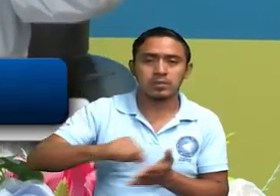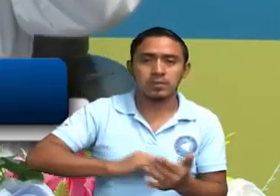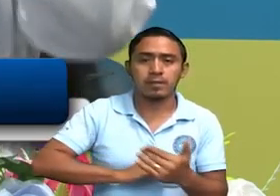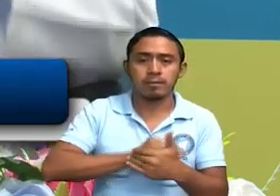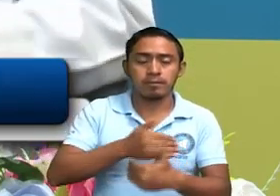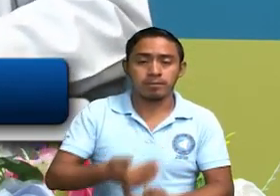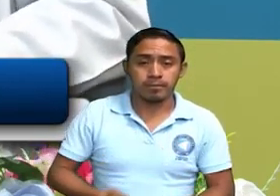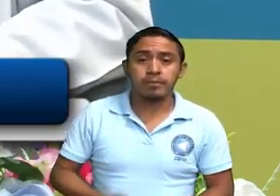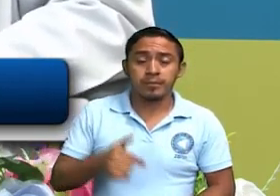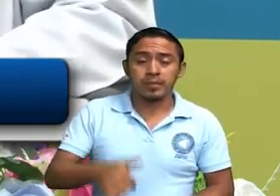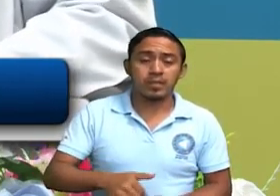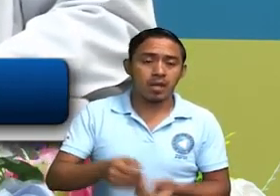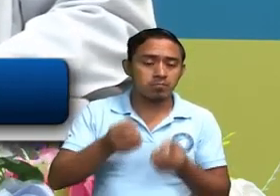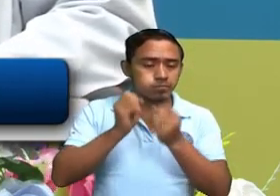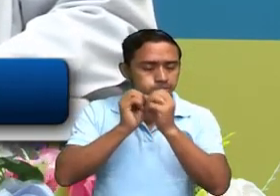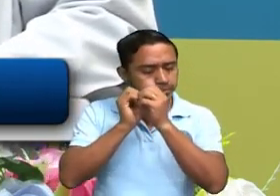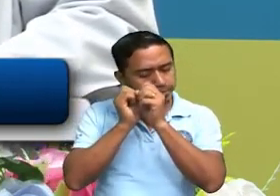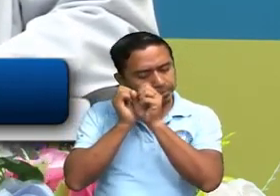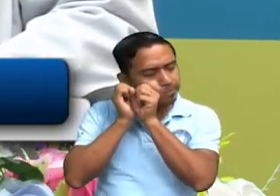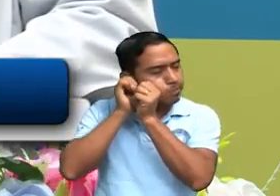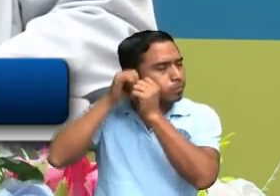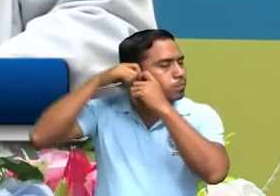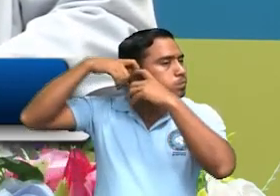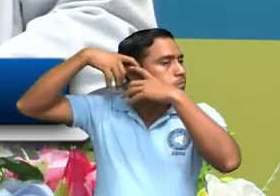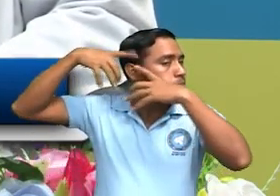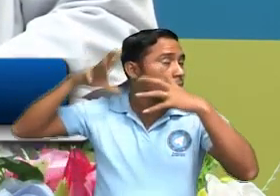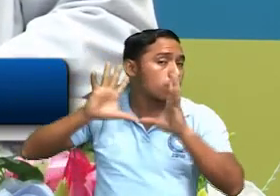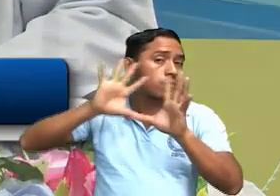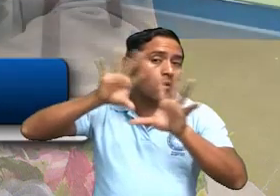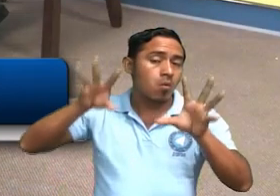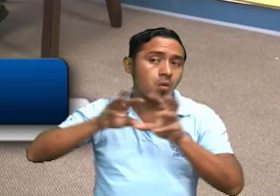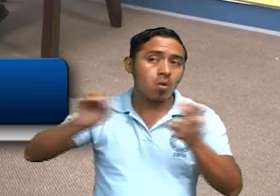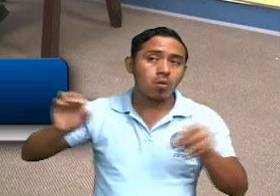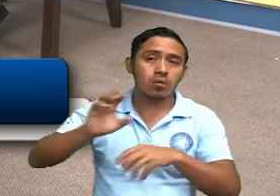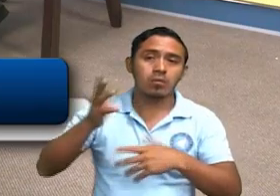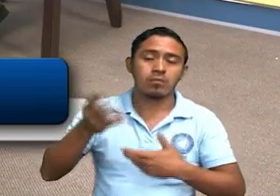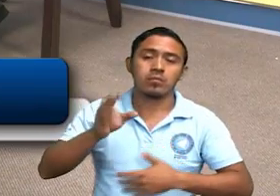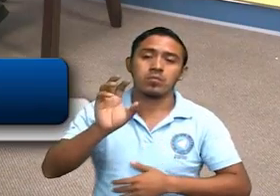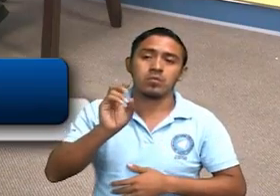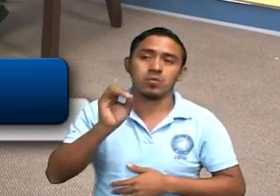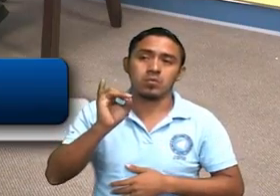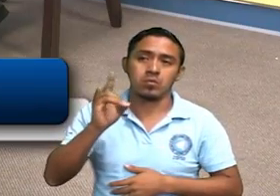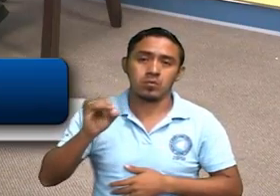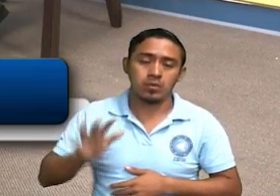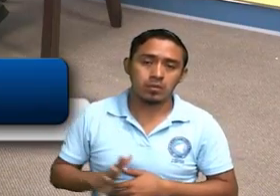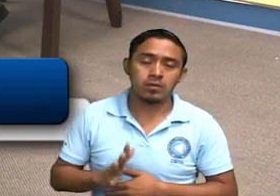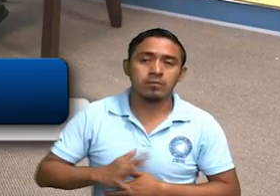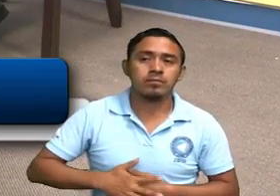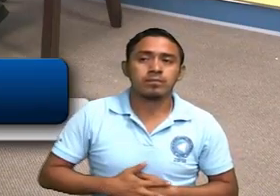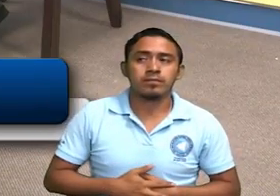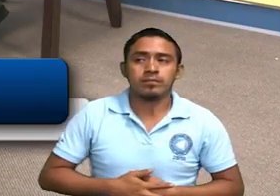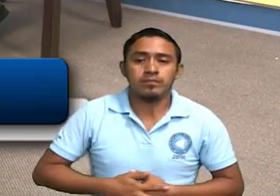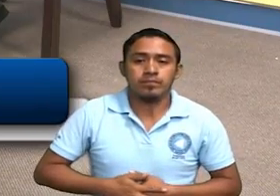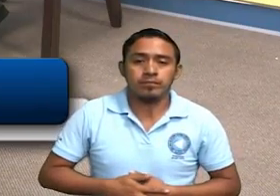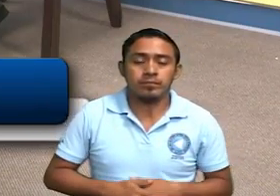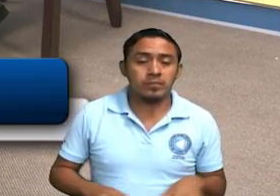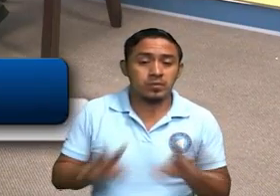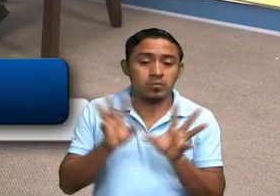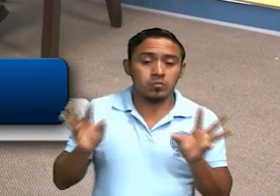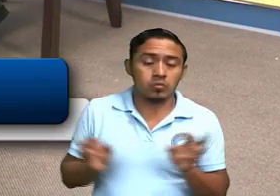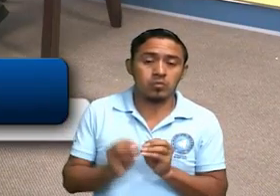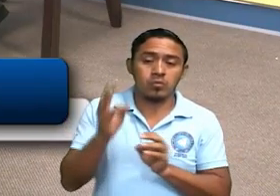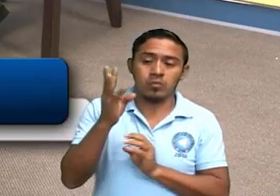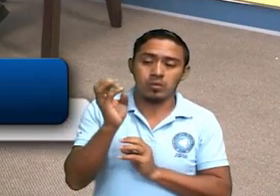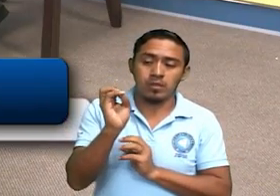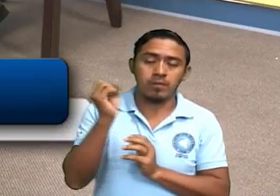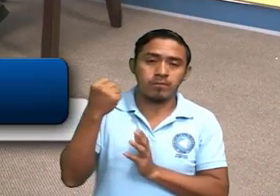de formarse el órgano de la audición. Casi a la mitad del proceso, porque son 40 semanas. 40 semanas, y es decir, es